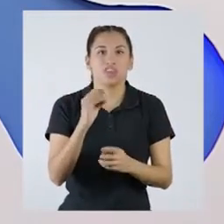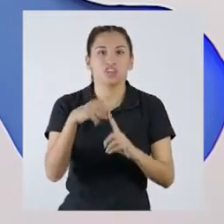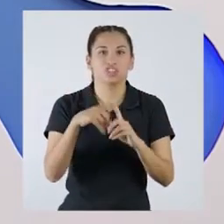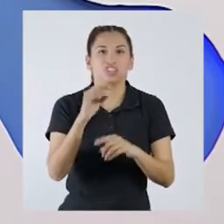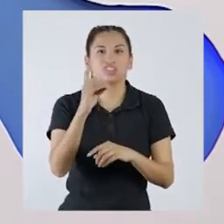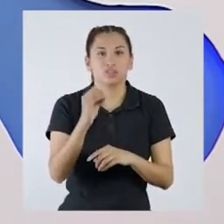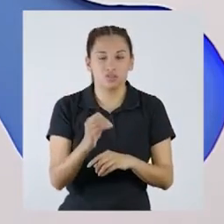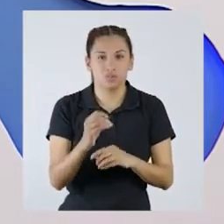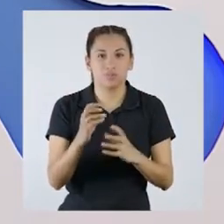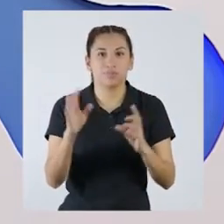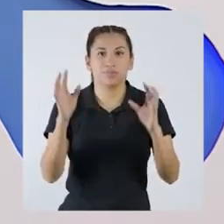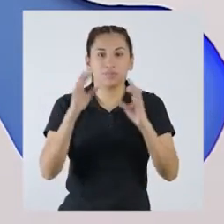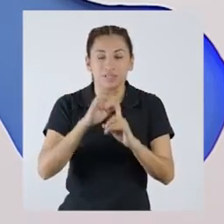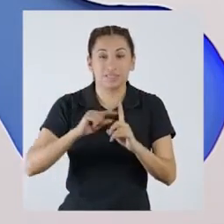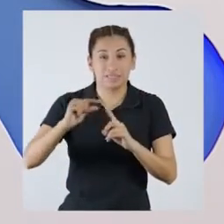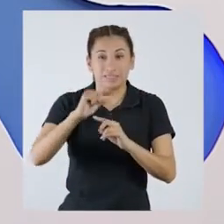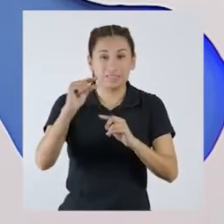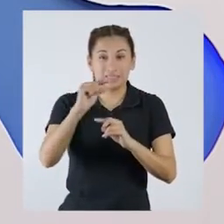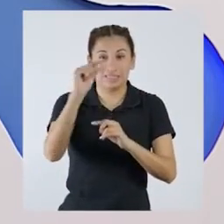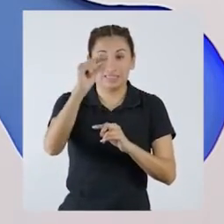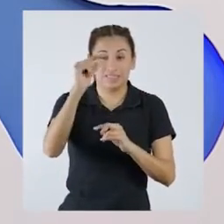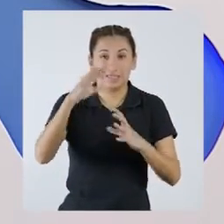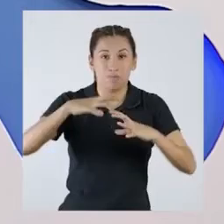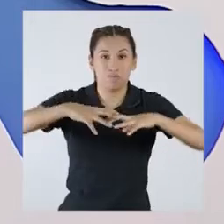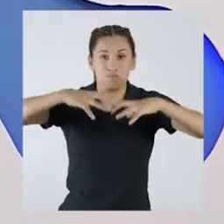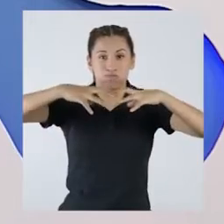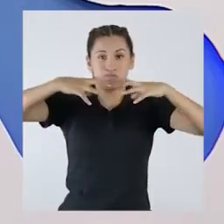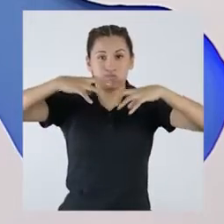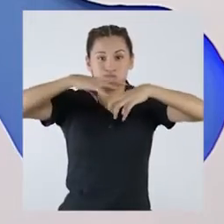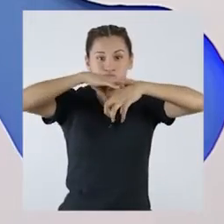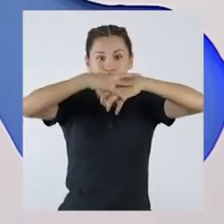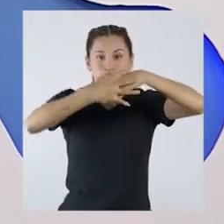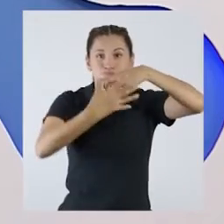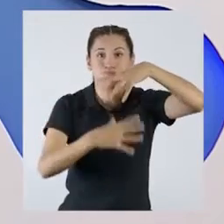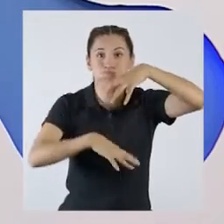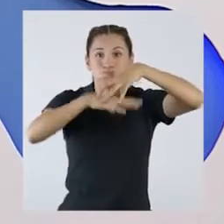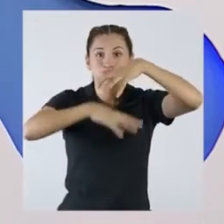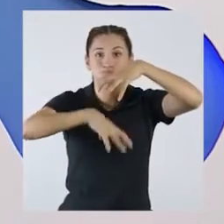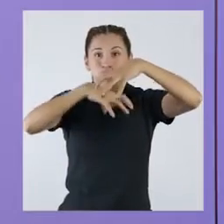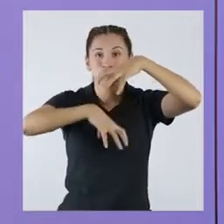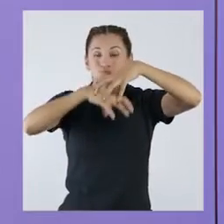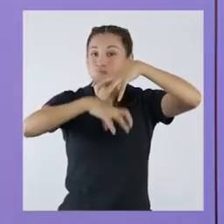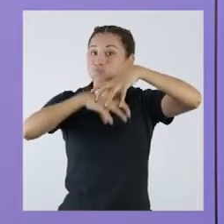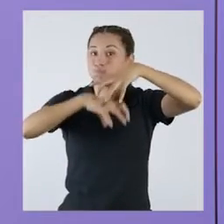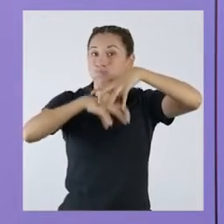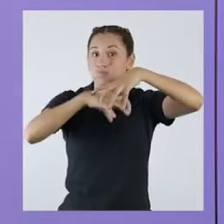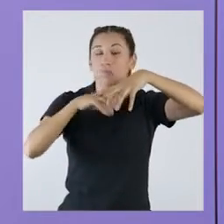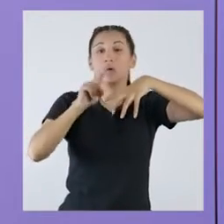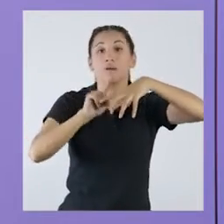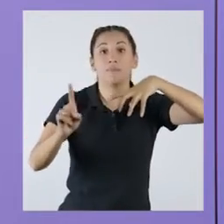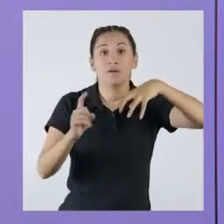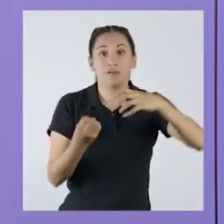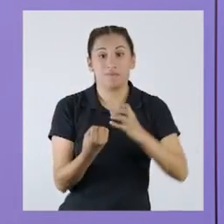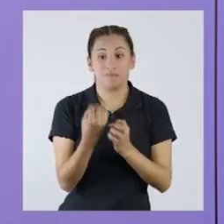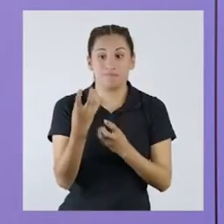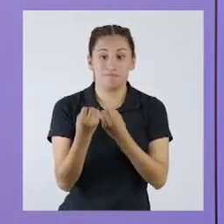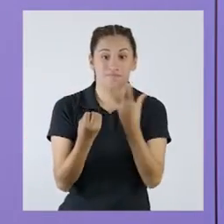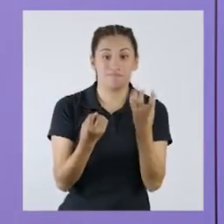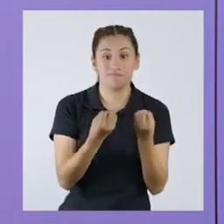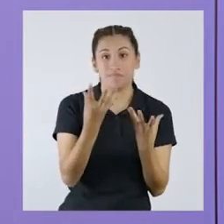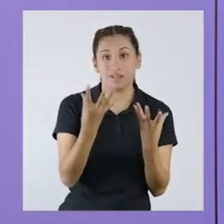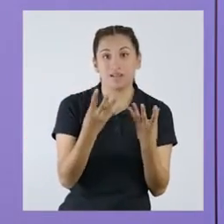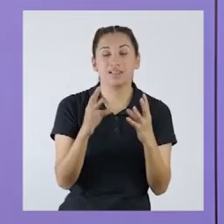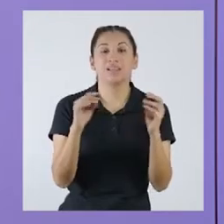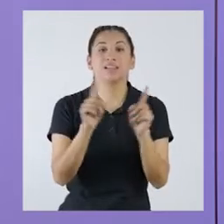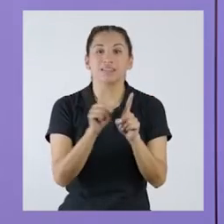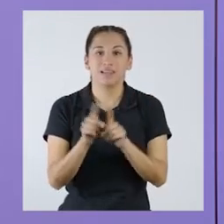el dióxido de carbono. Este gas se acumularía en la atmósfera. Pero, aunque las plantas y las